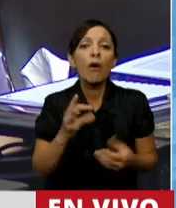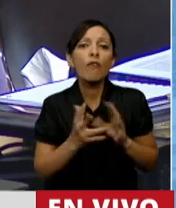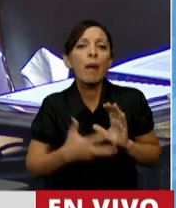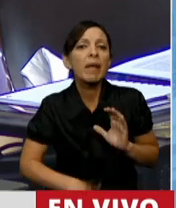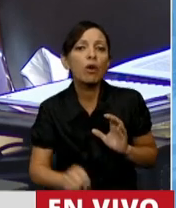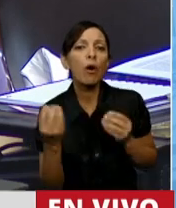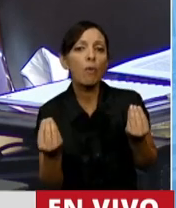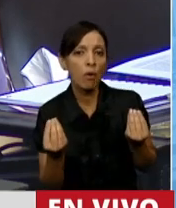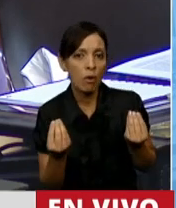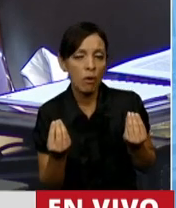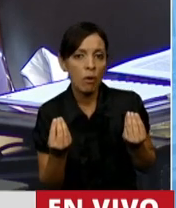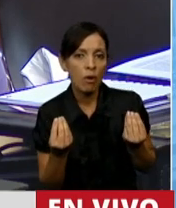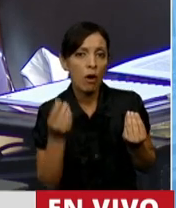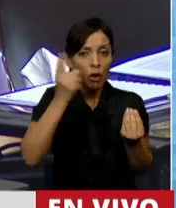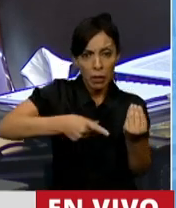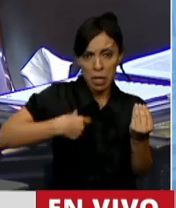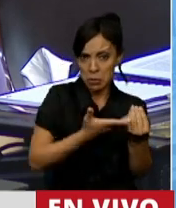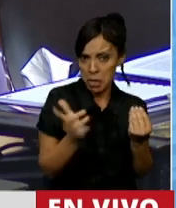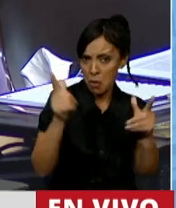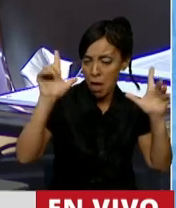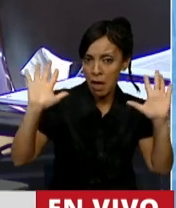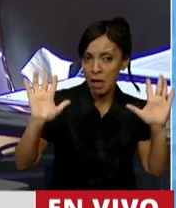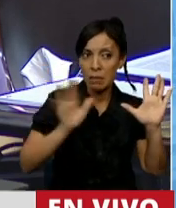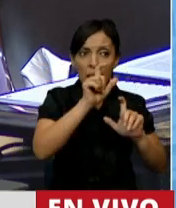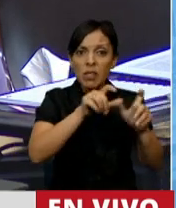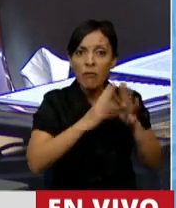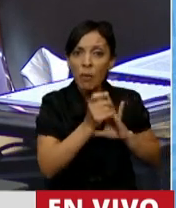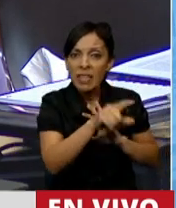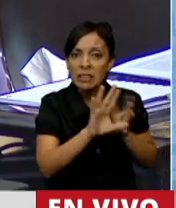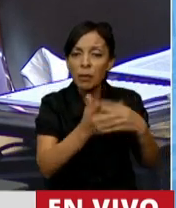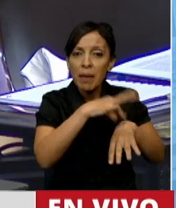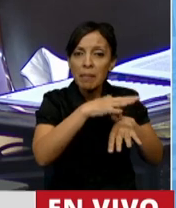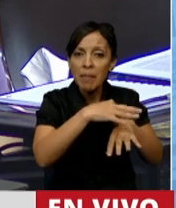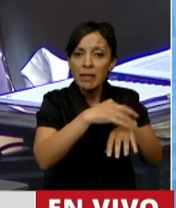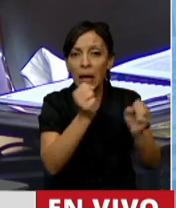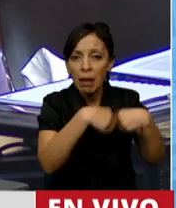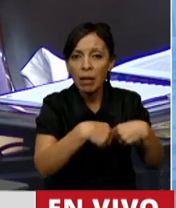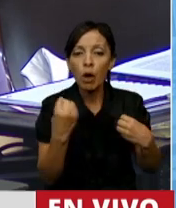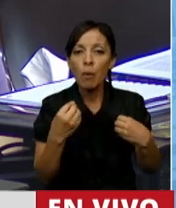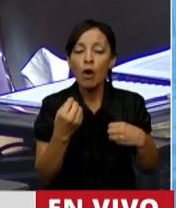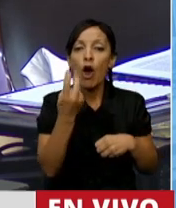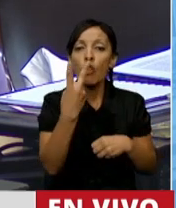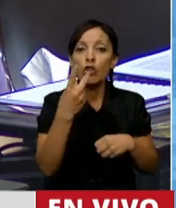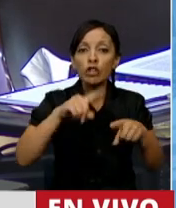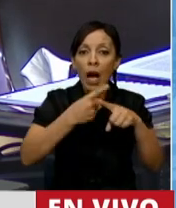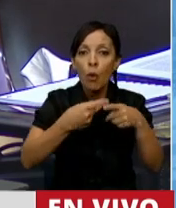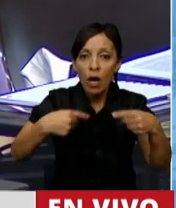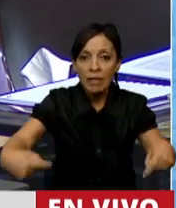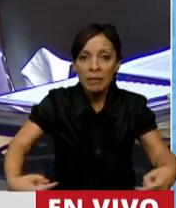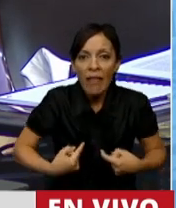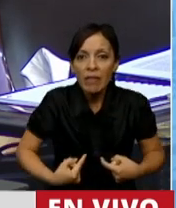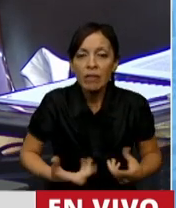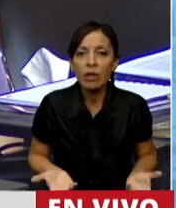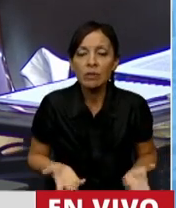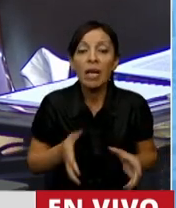sabe y no hay condena social para quienes realizan esa forma de medicina clandestina dos agujas de tejer en el útero y